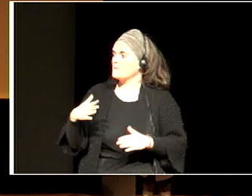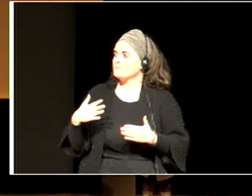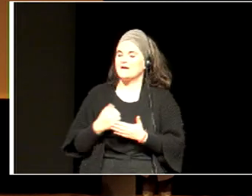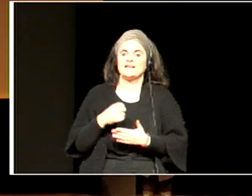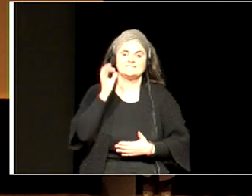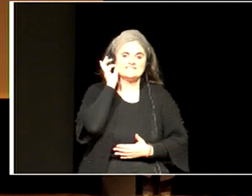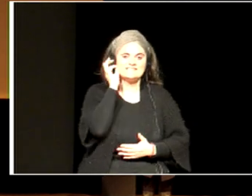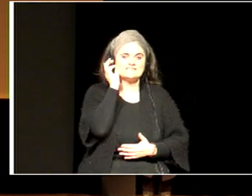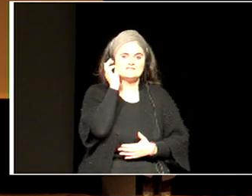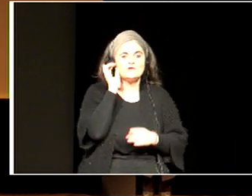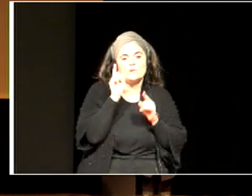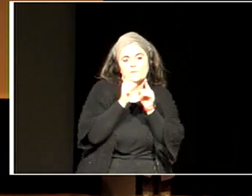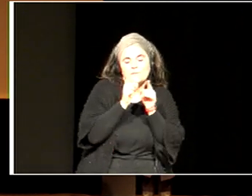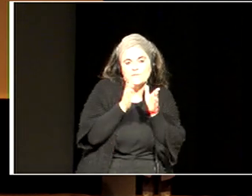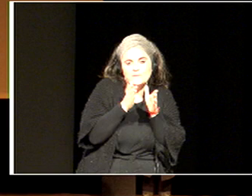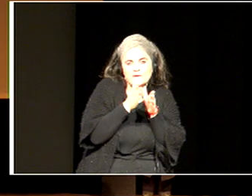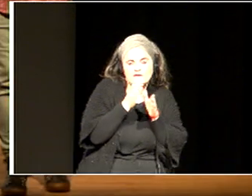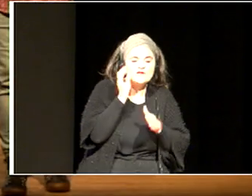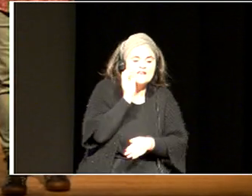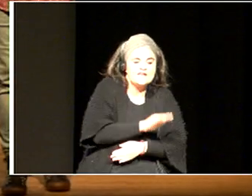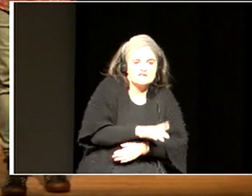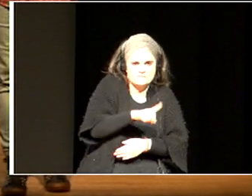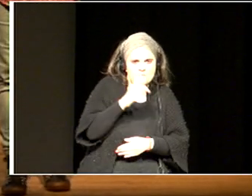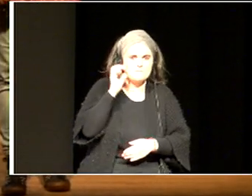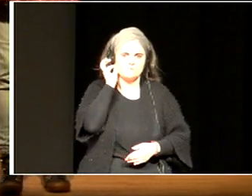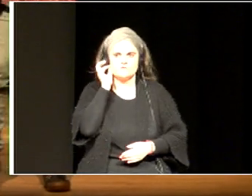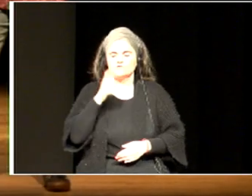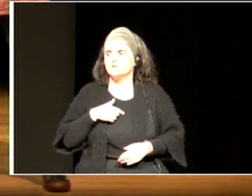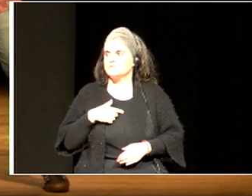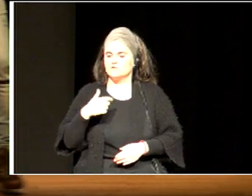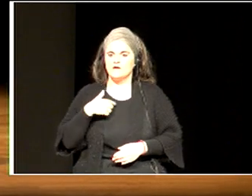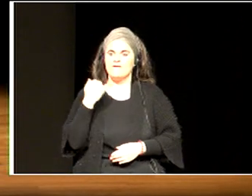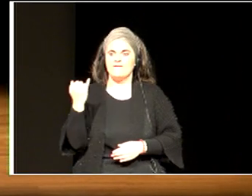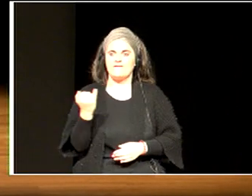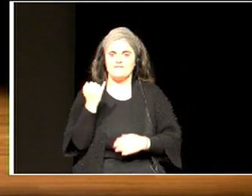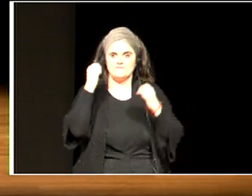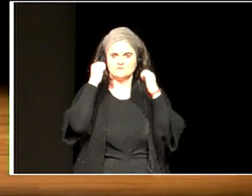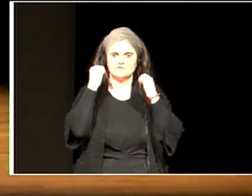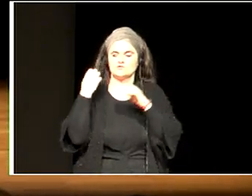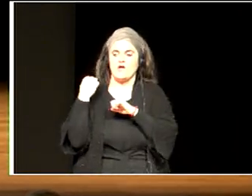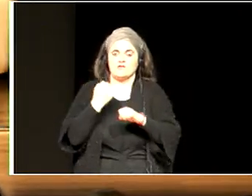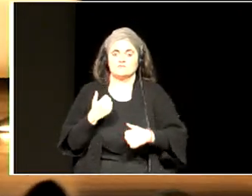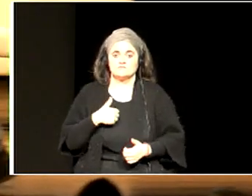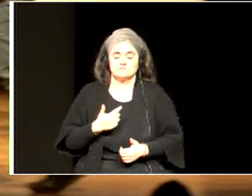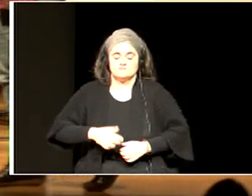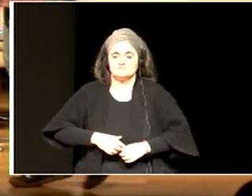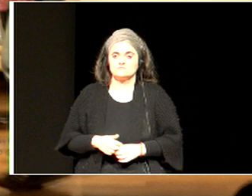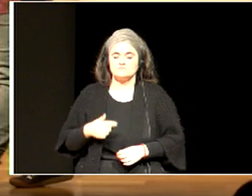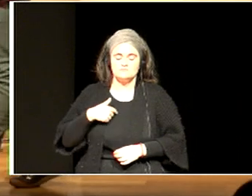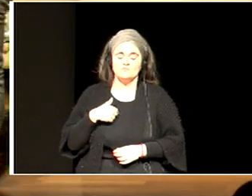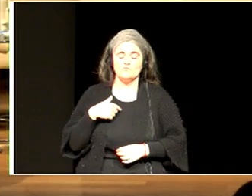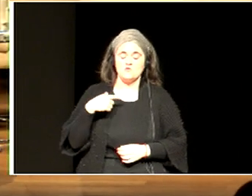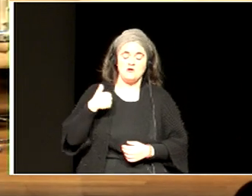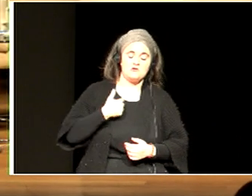en diminutivo pero también para las mujeres yo fui jefa de estudios unos años y medio por estar ahí dio voy a tener poder